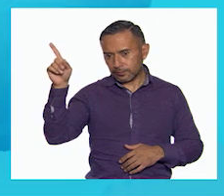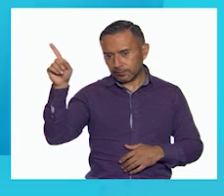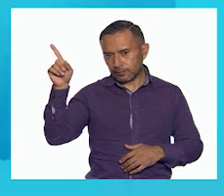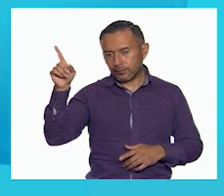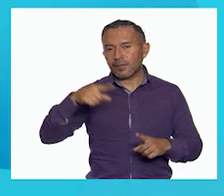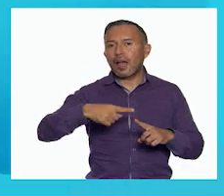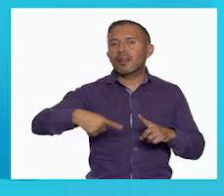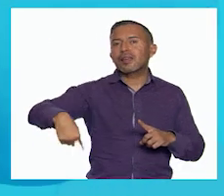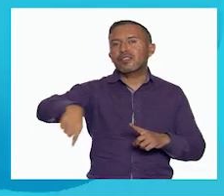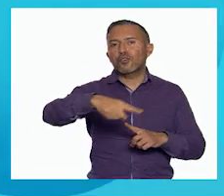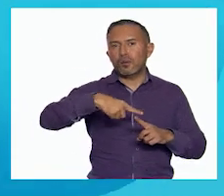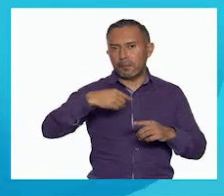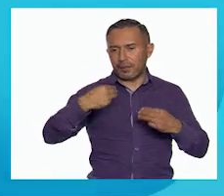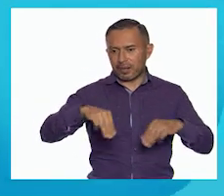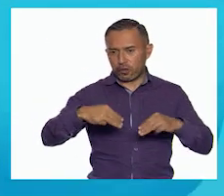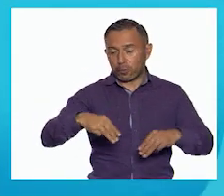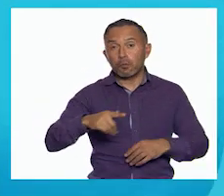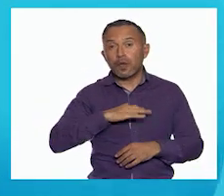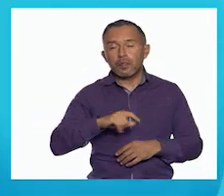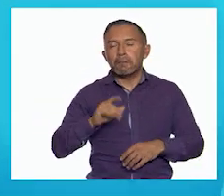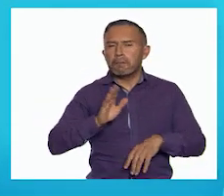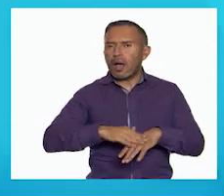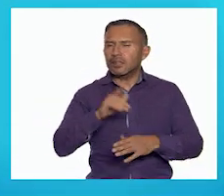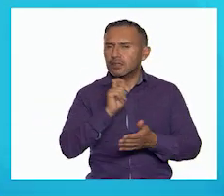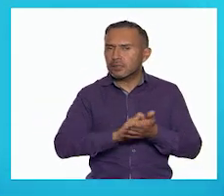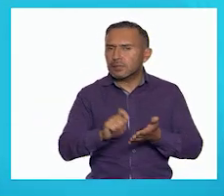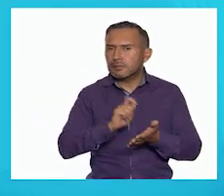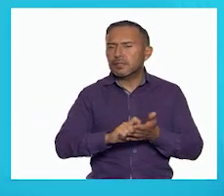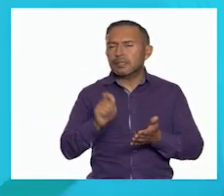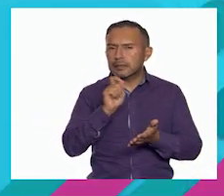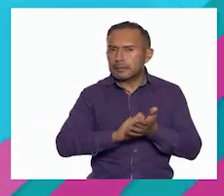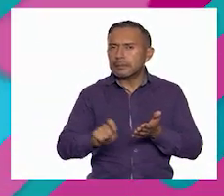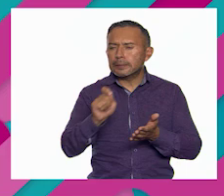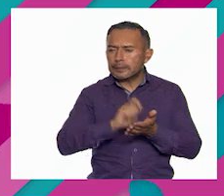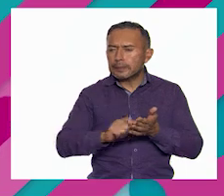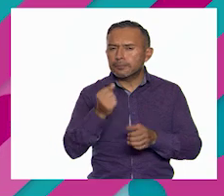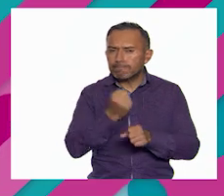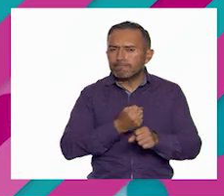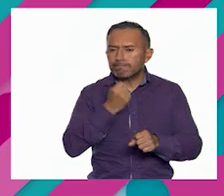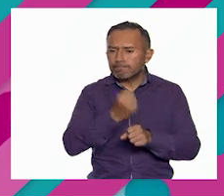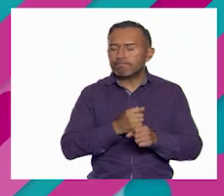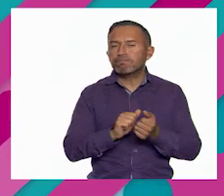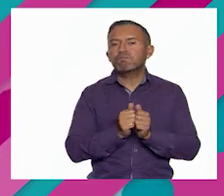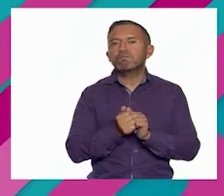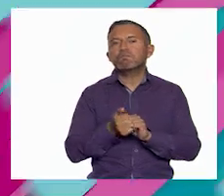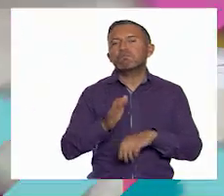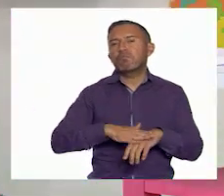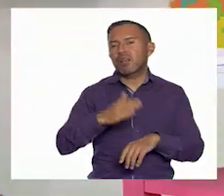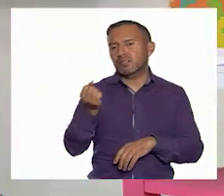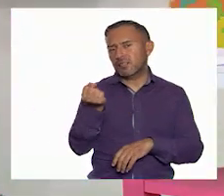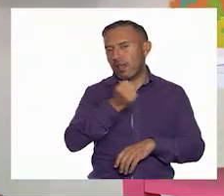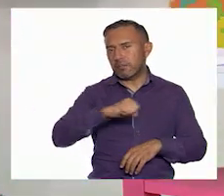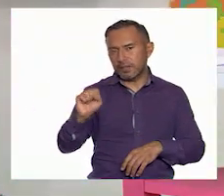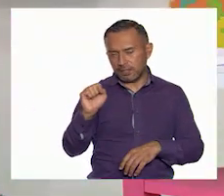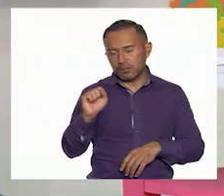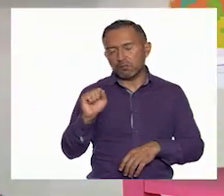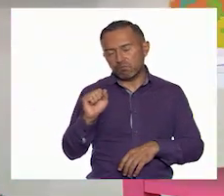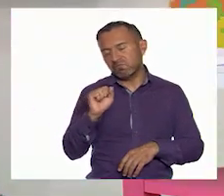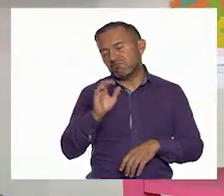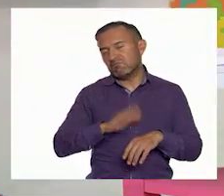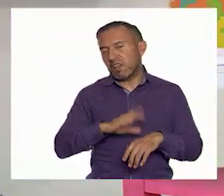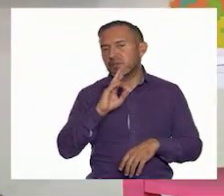Recuerden, entre más escriban y entre más practiquen la escritura, se van a hacer más hábiles y van a hacerlo de mejor manera y más